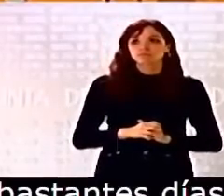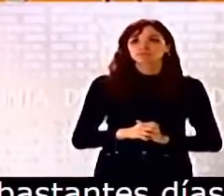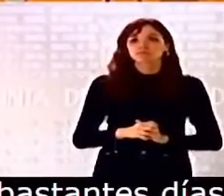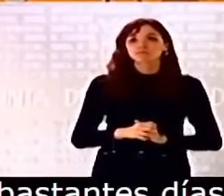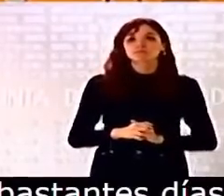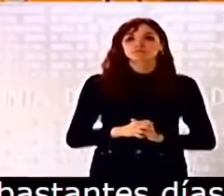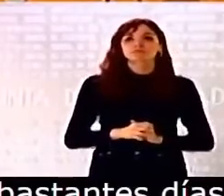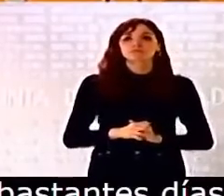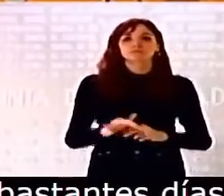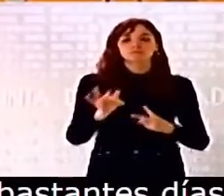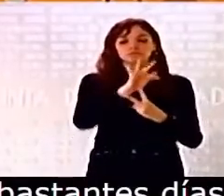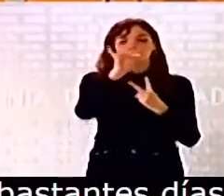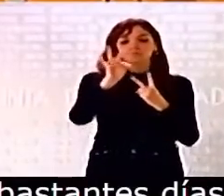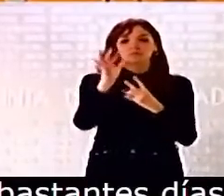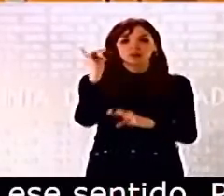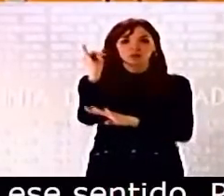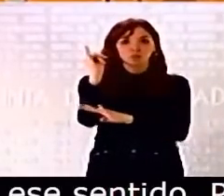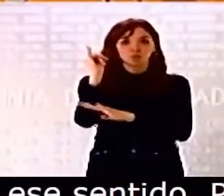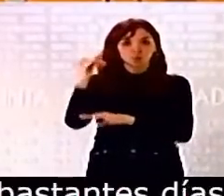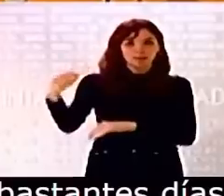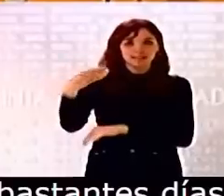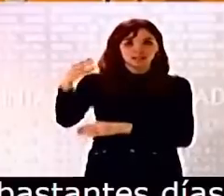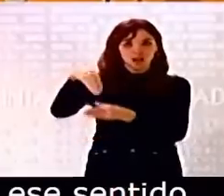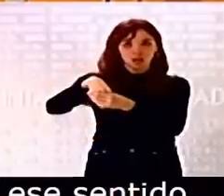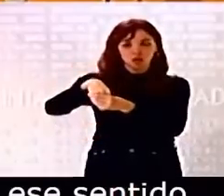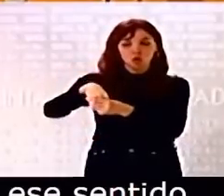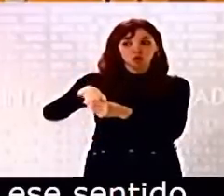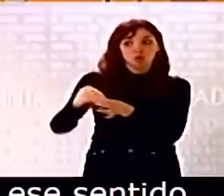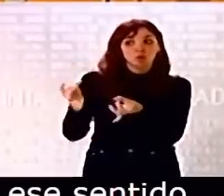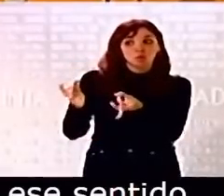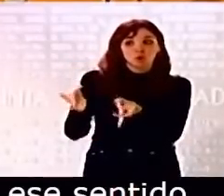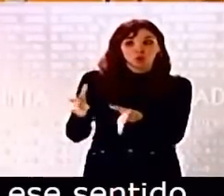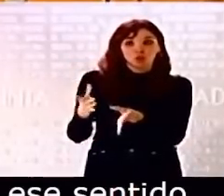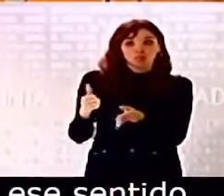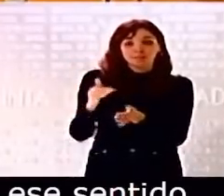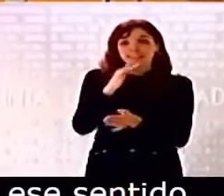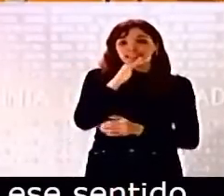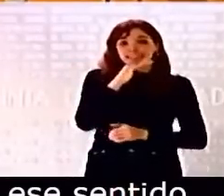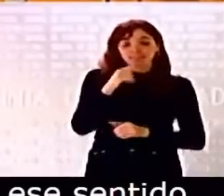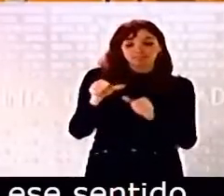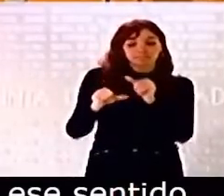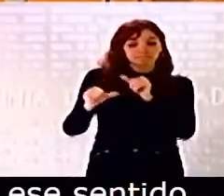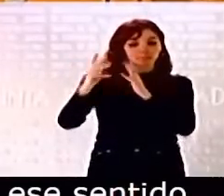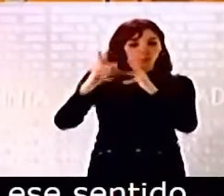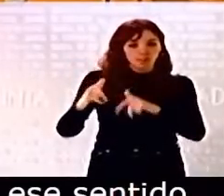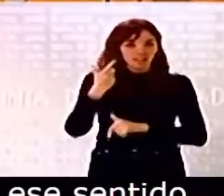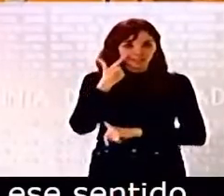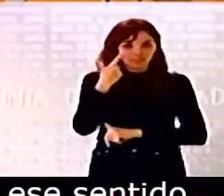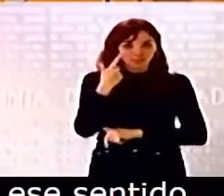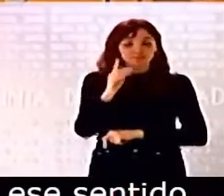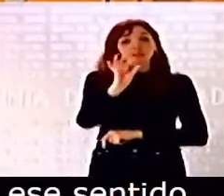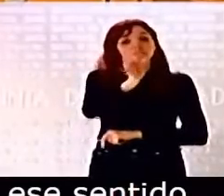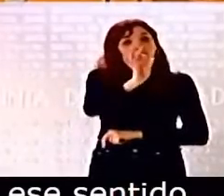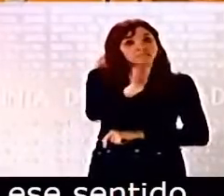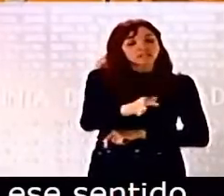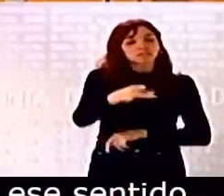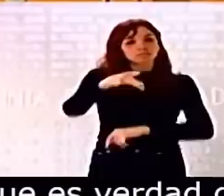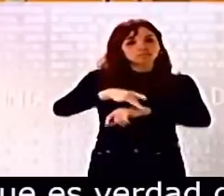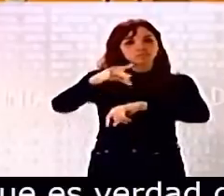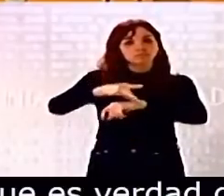Para secundaria y bachillerato todavía es pronto, aunque es verdad que las cifras de